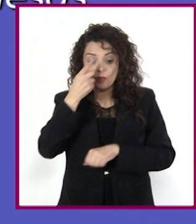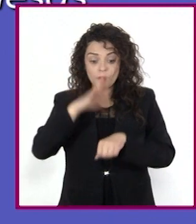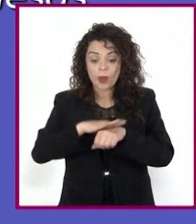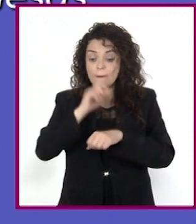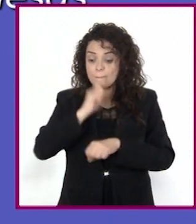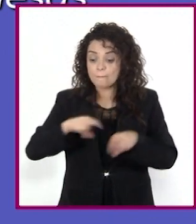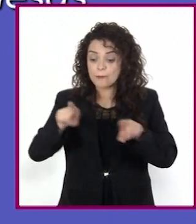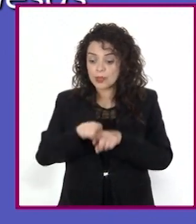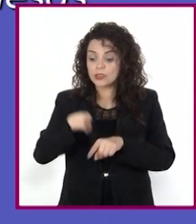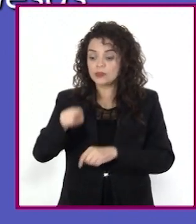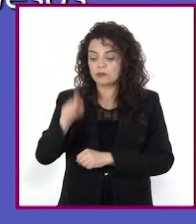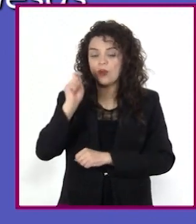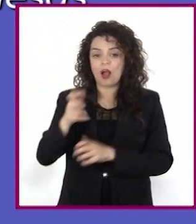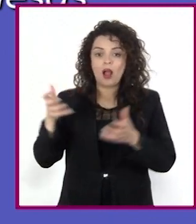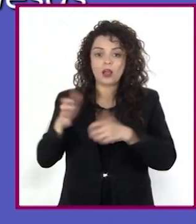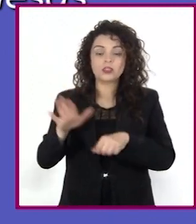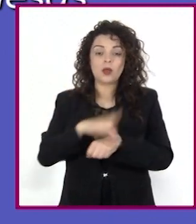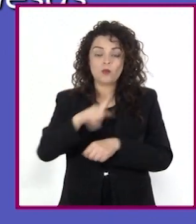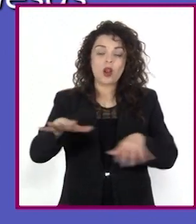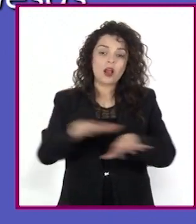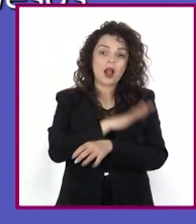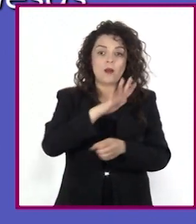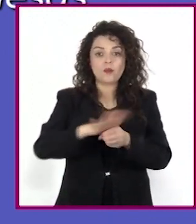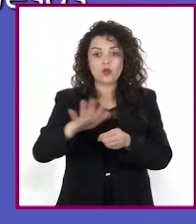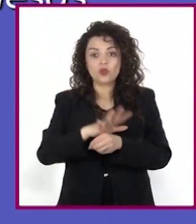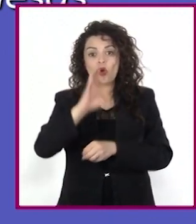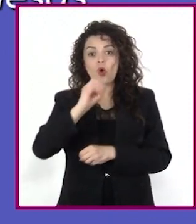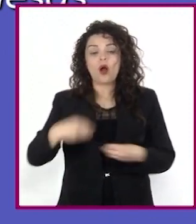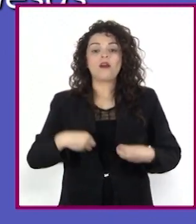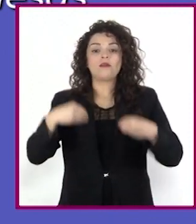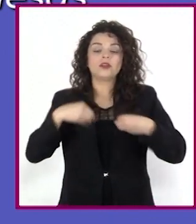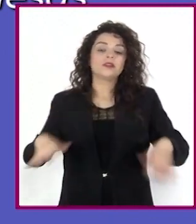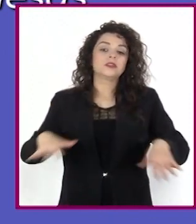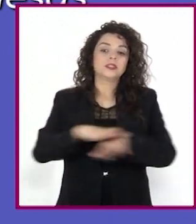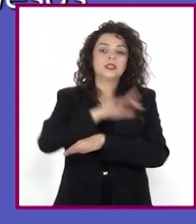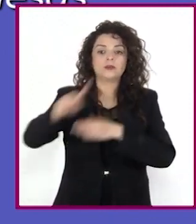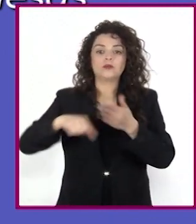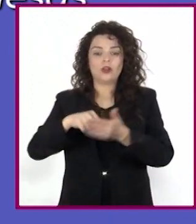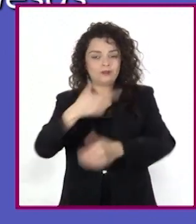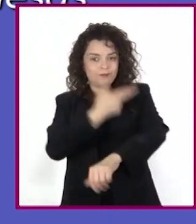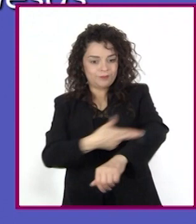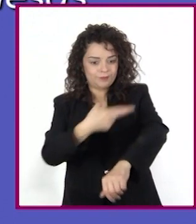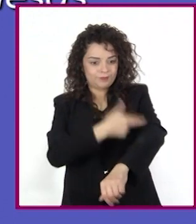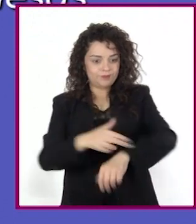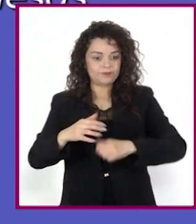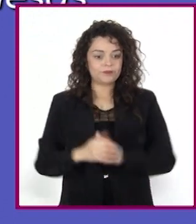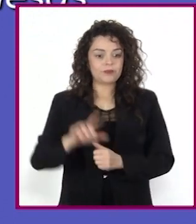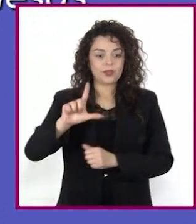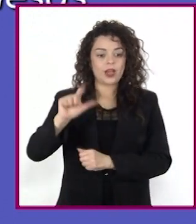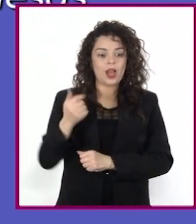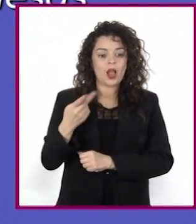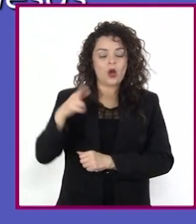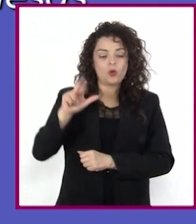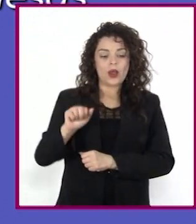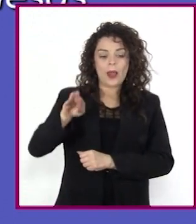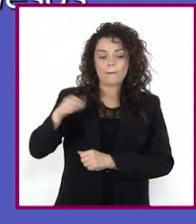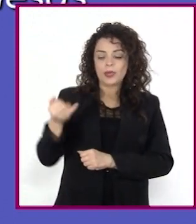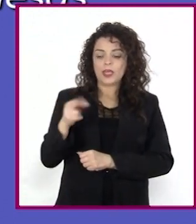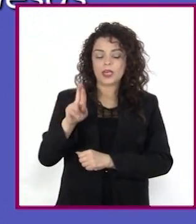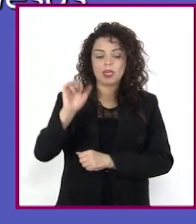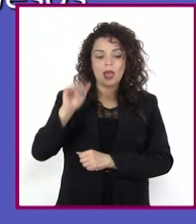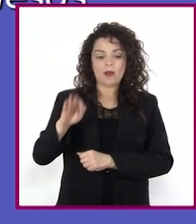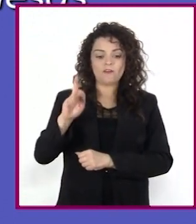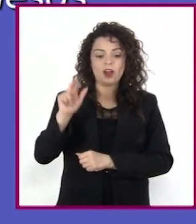porque quedan reducidos a cambios locales o residenciales. Laura Miriam Franco Sánchez, migración y remesas en la ciudad